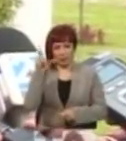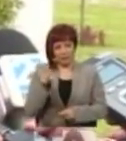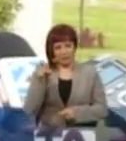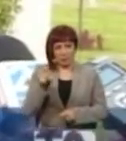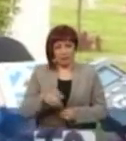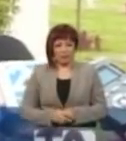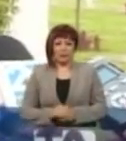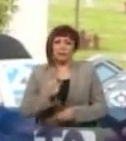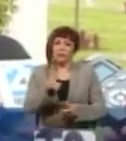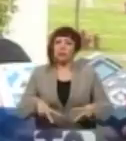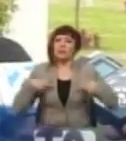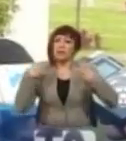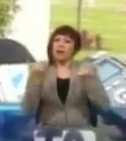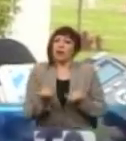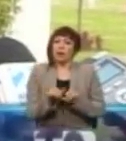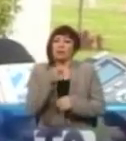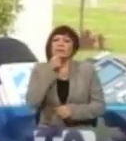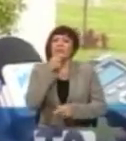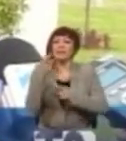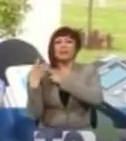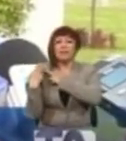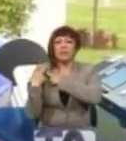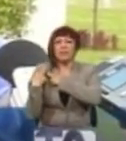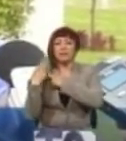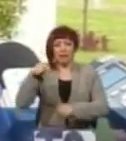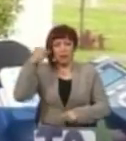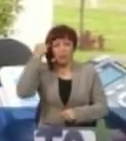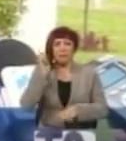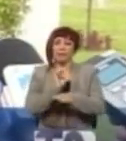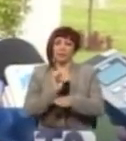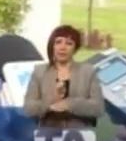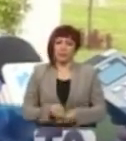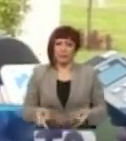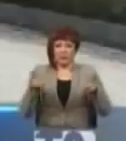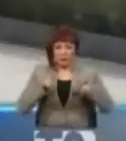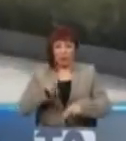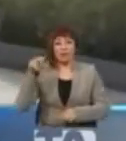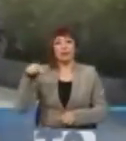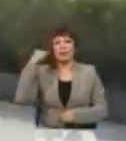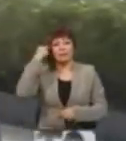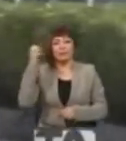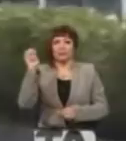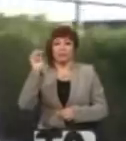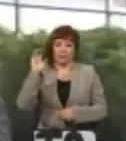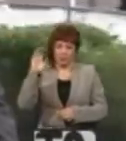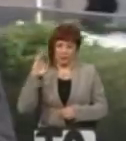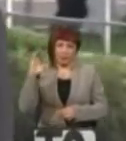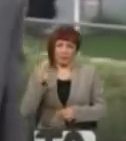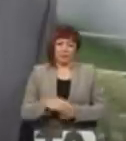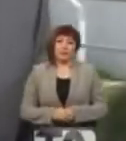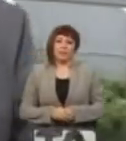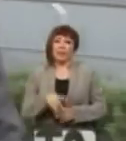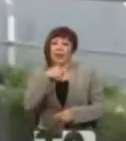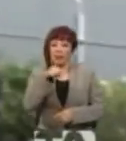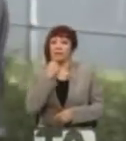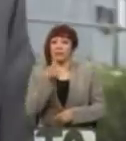manos del Estado ecuatoriano. Y también es un llamado de atención para el Estado colombiano. Por su parte, el ministro reiteró que ellos están bien